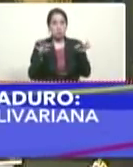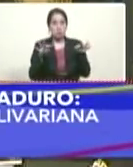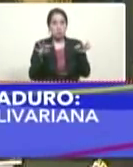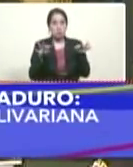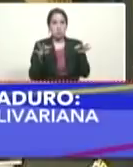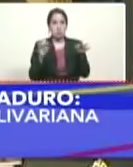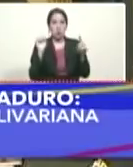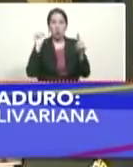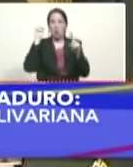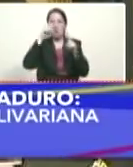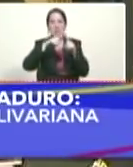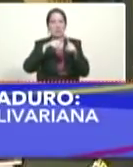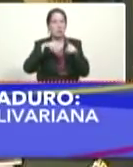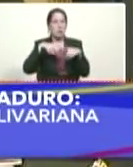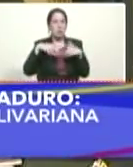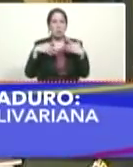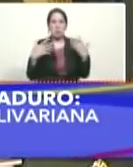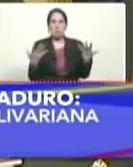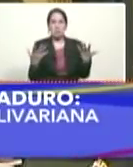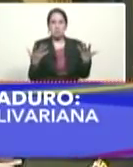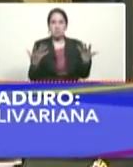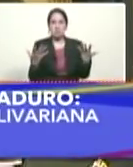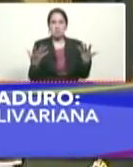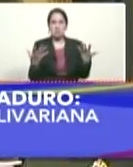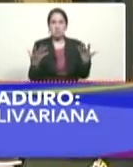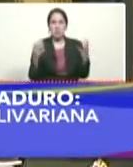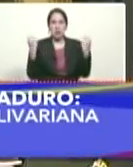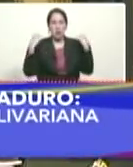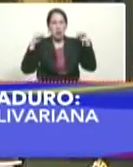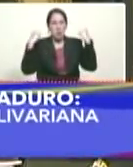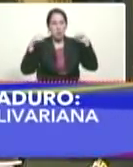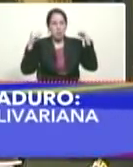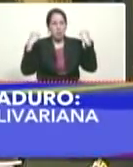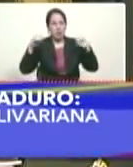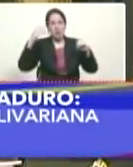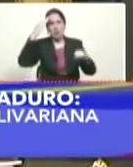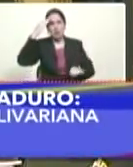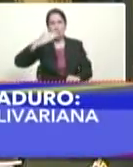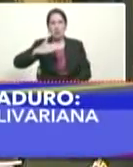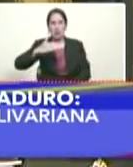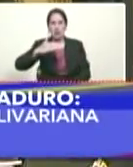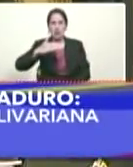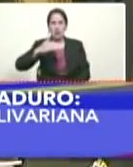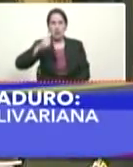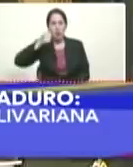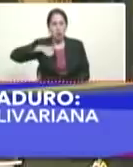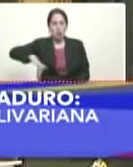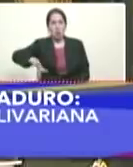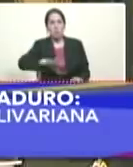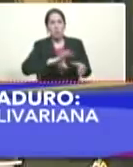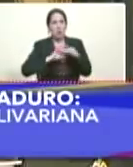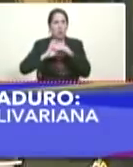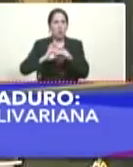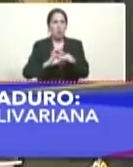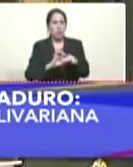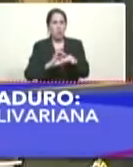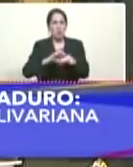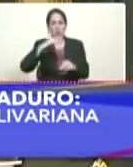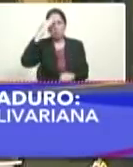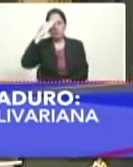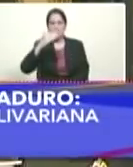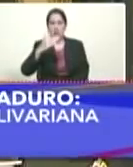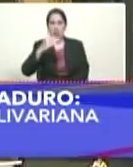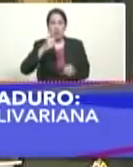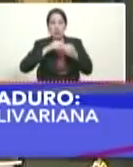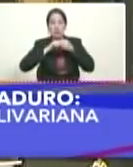objetivo de este ejercicio militar cívico militar y